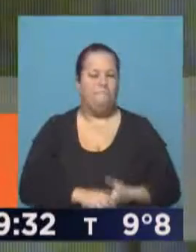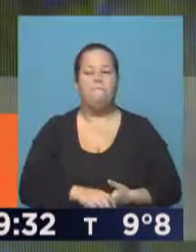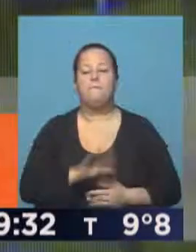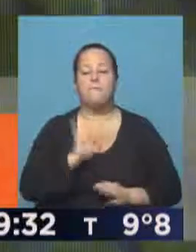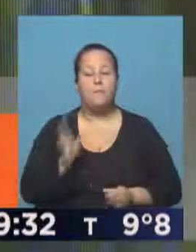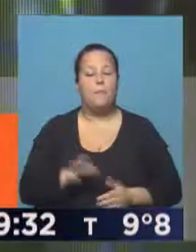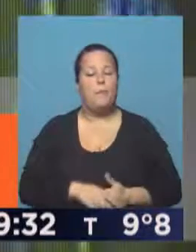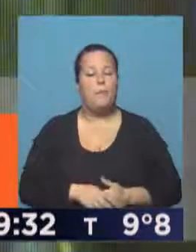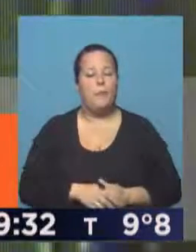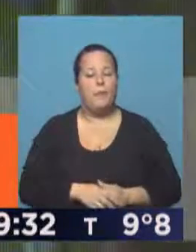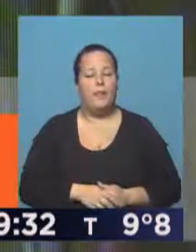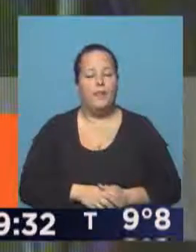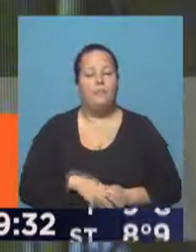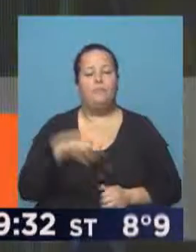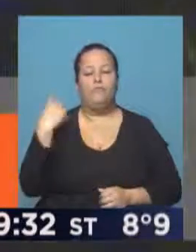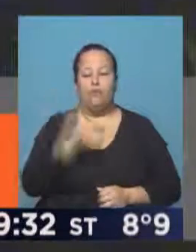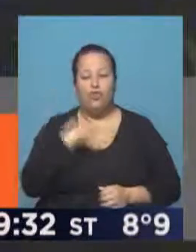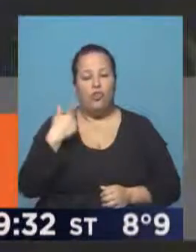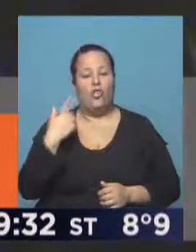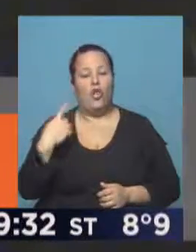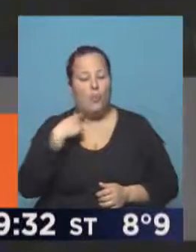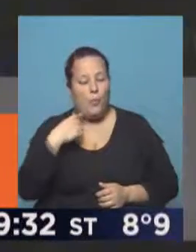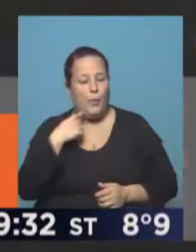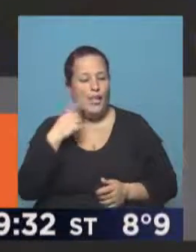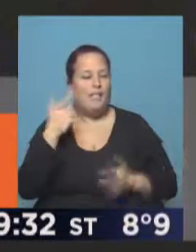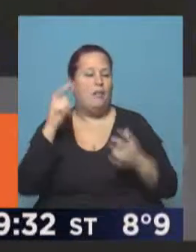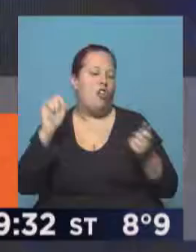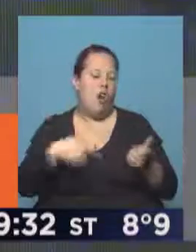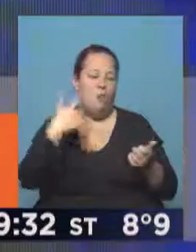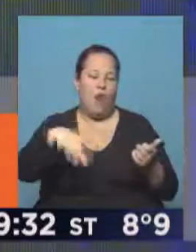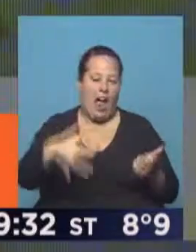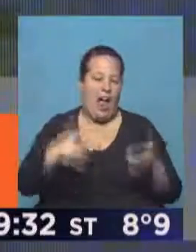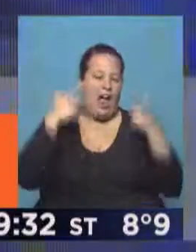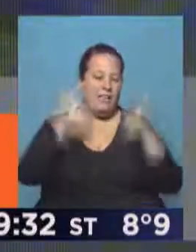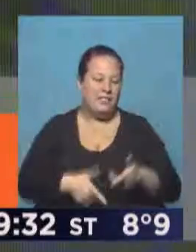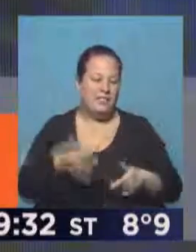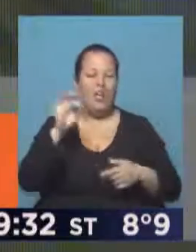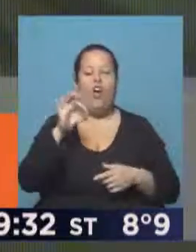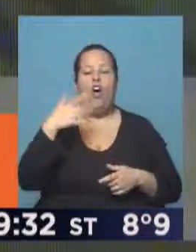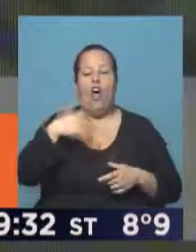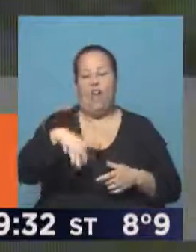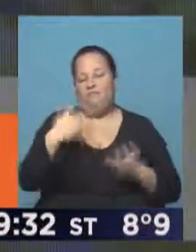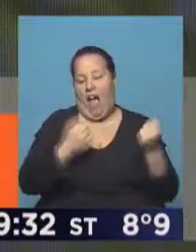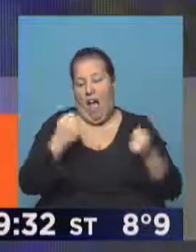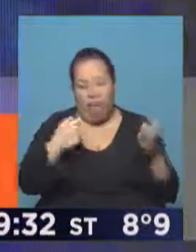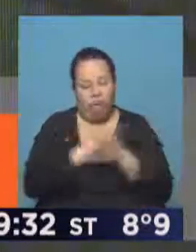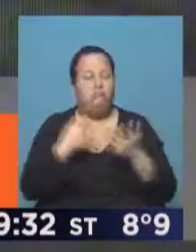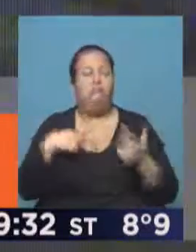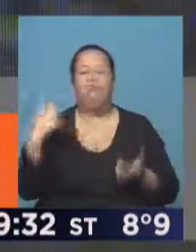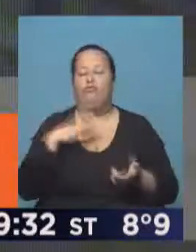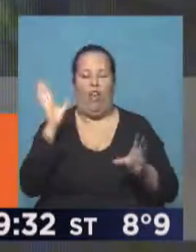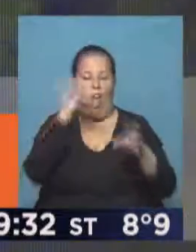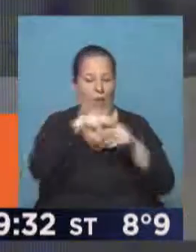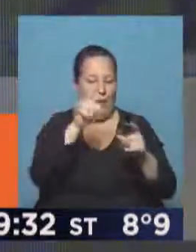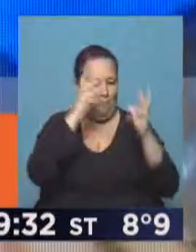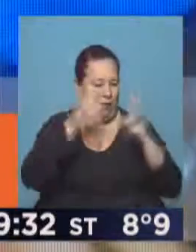Entonces, quienes somos víctimas de delito común, callejero, o víctimas viales, en realidad todavía no entramos en